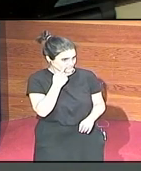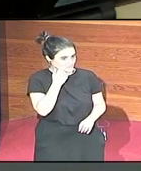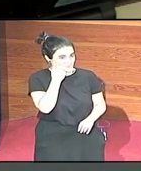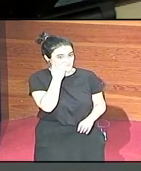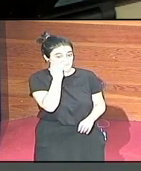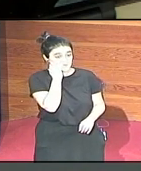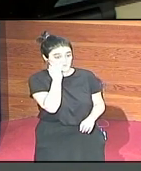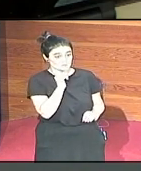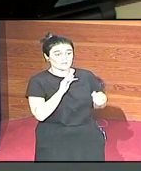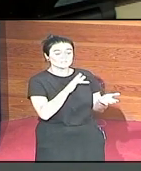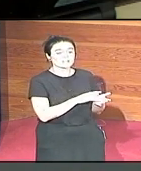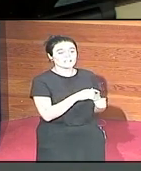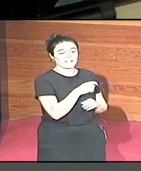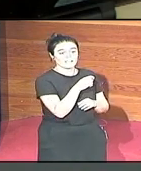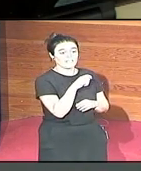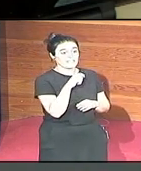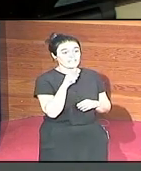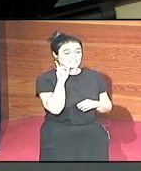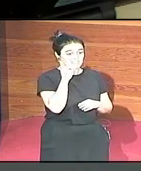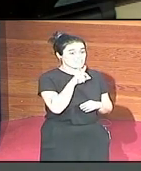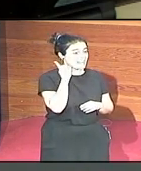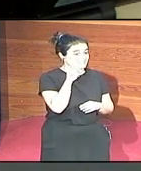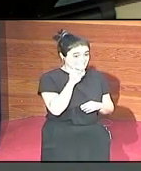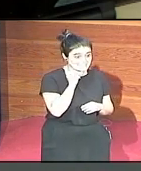Zelensky, no sé si recuerdan ustedes,